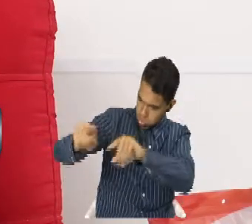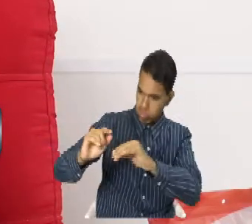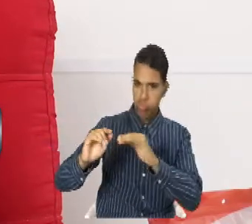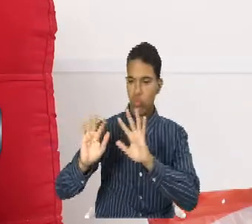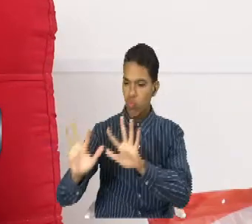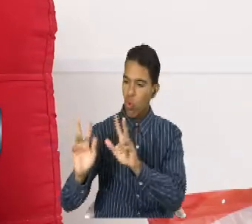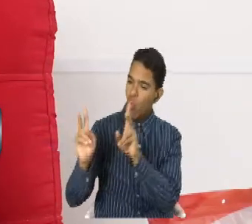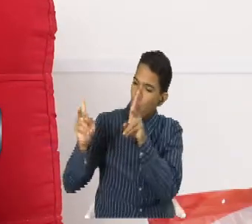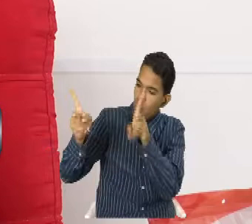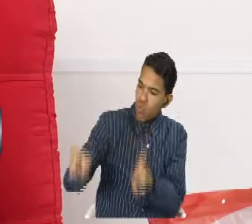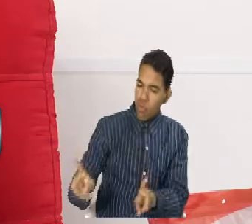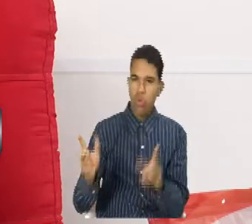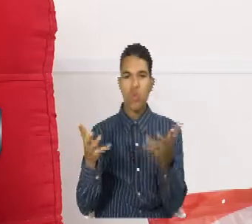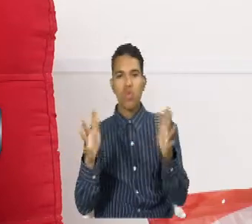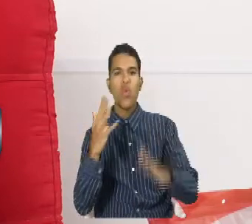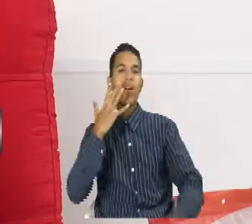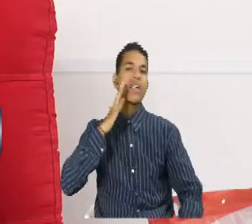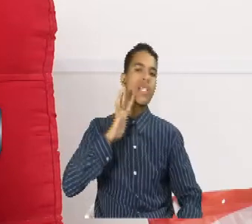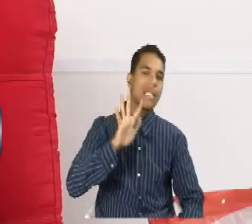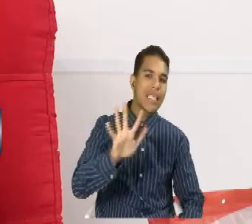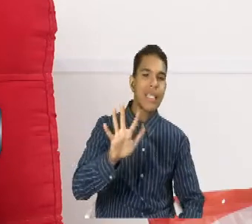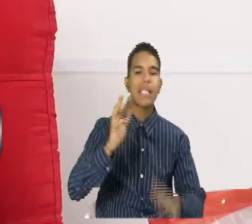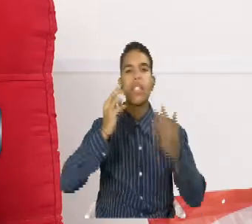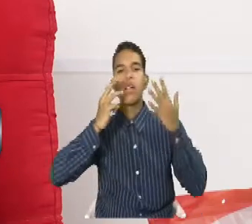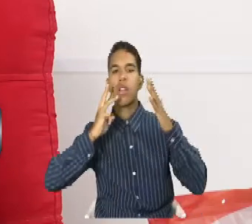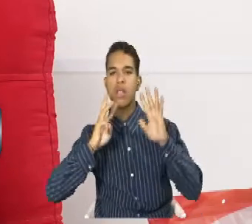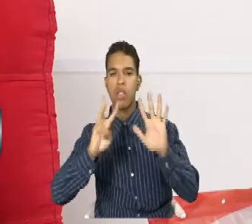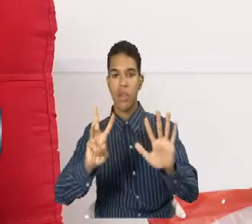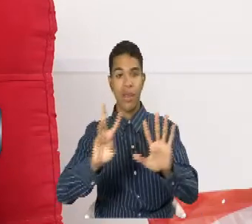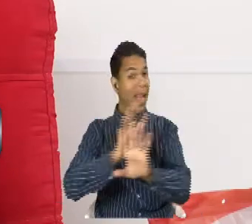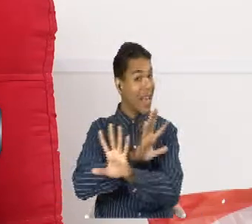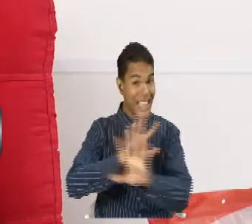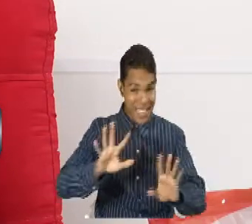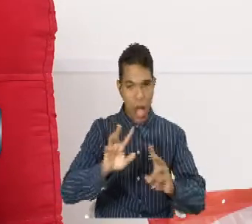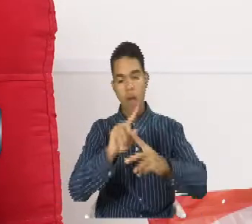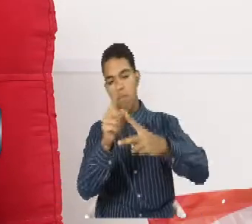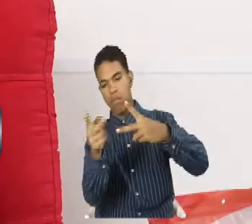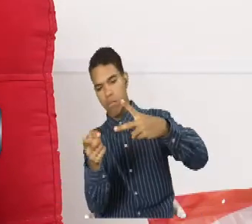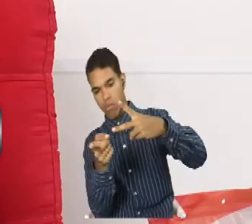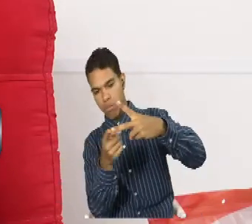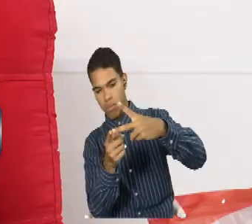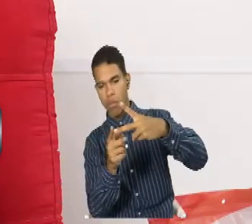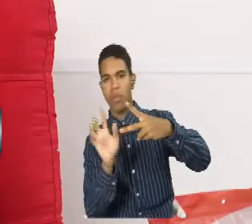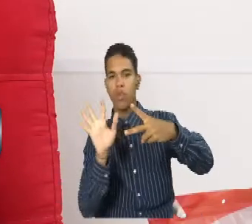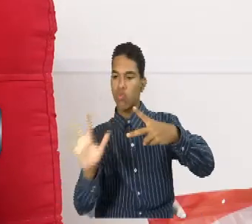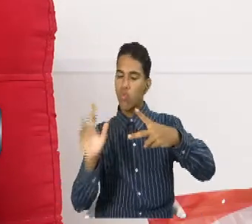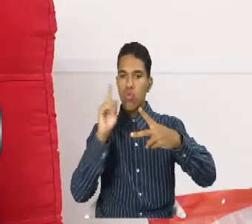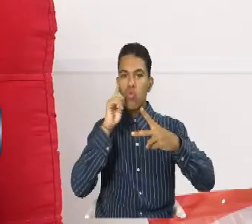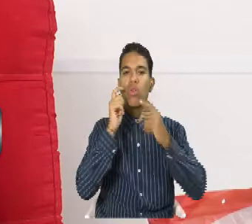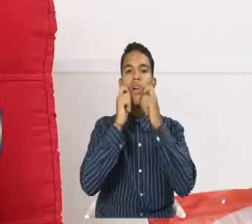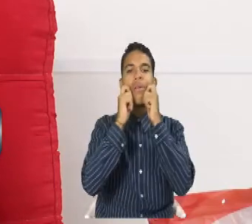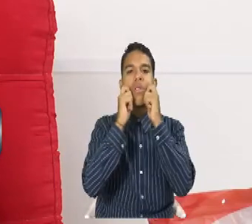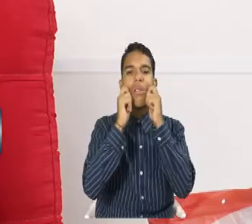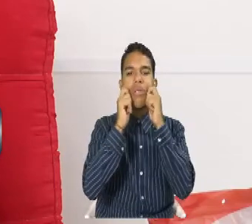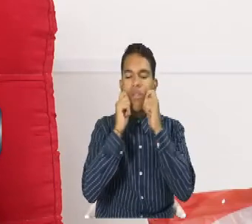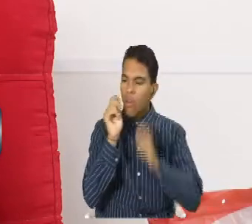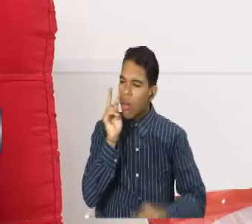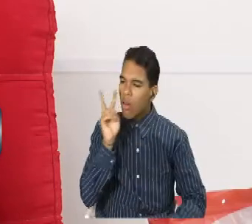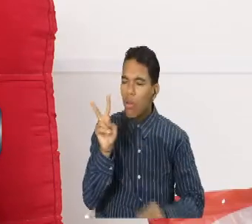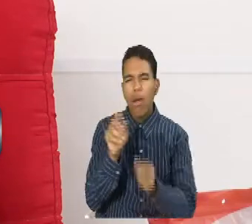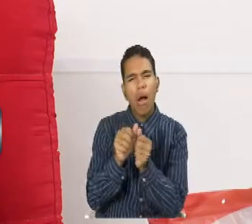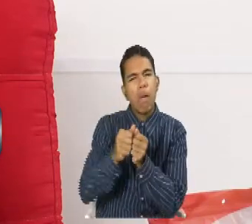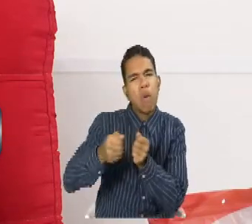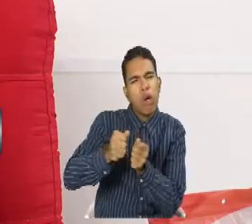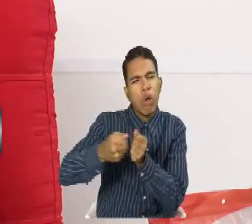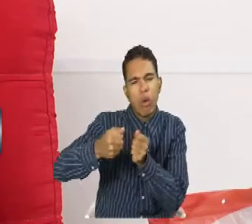entre 5 a 8 días e inicie el segundo, que es para mejorar la apariencia de la piel y para evitar